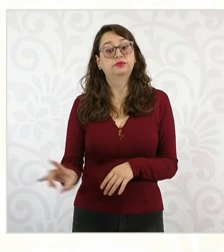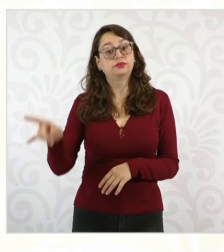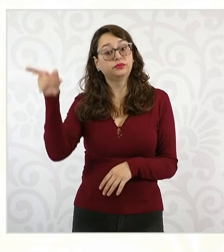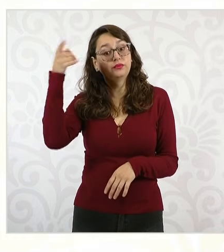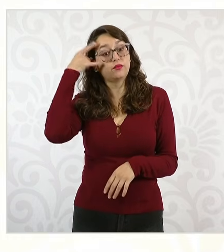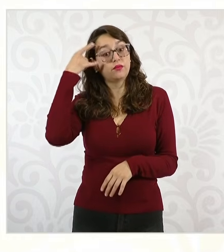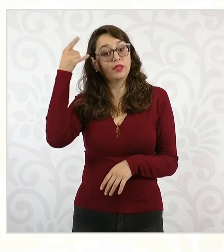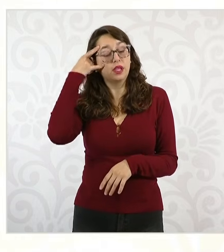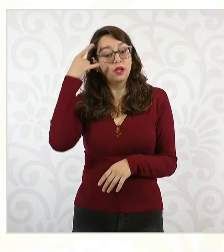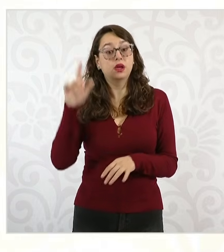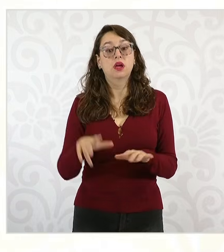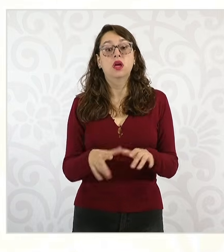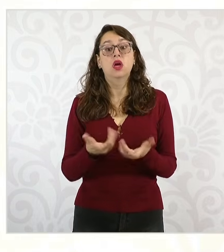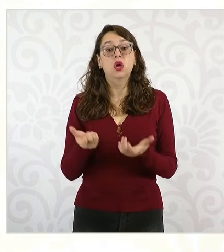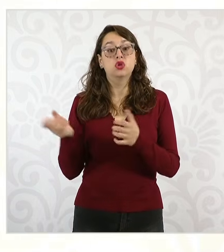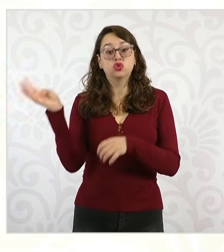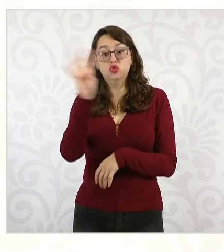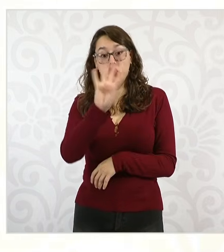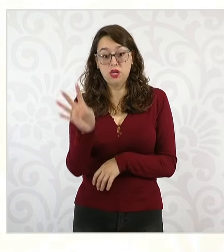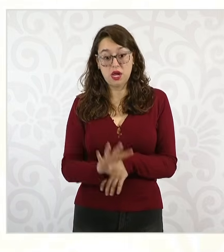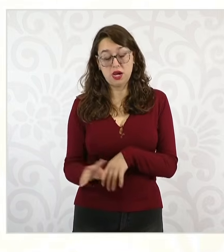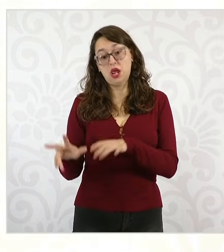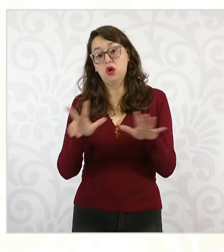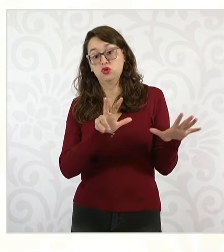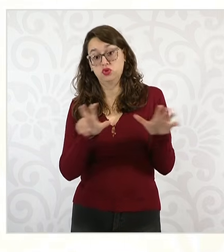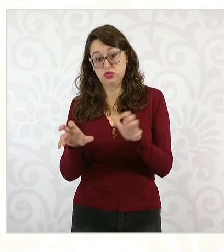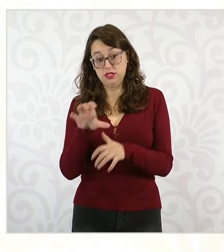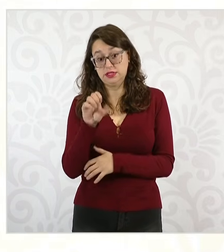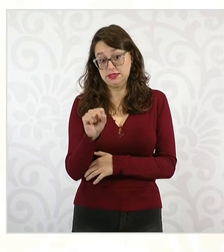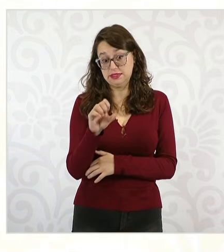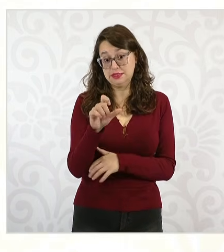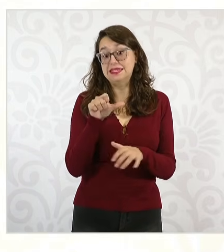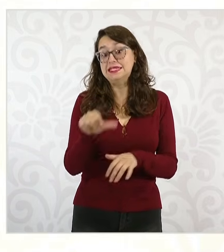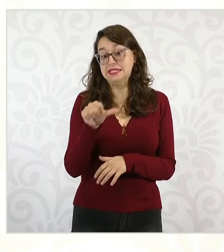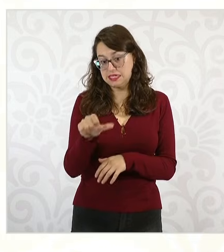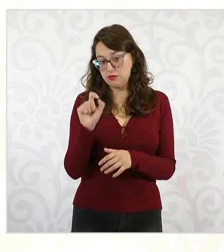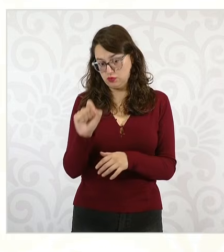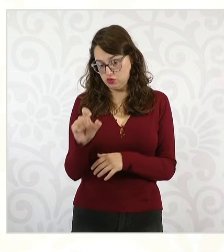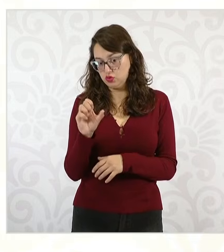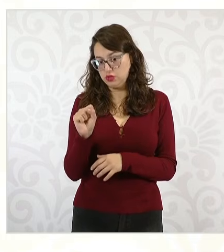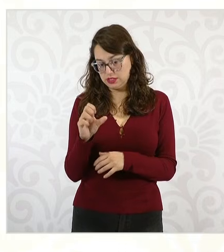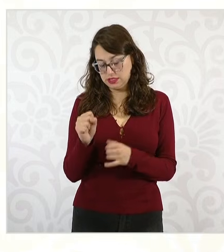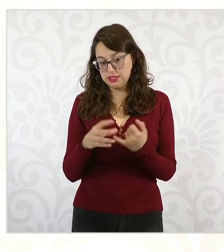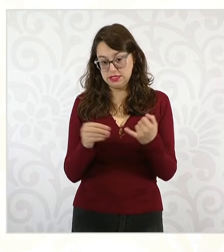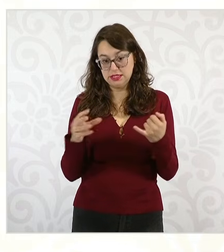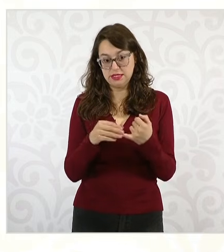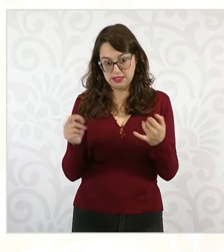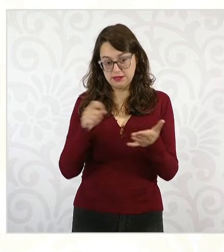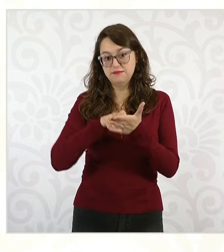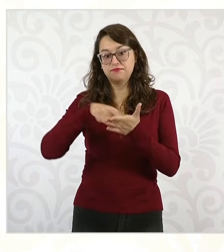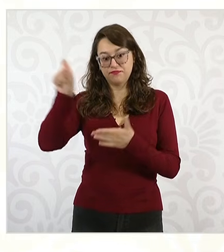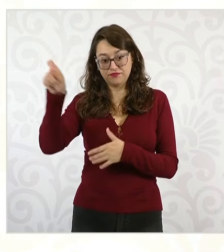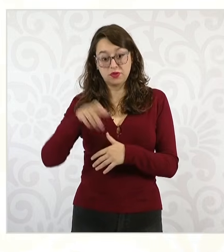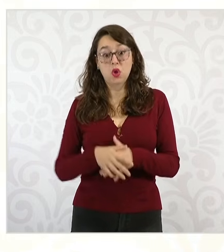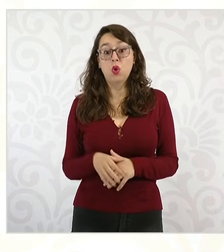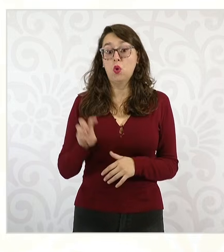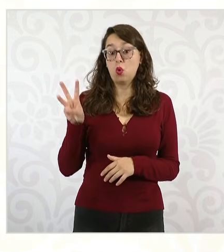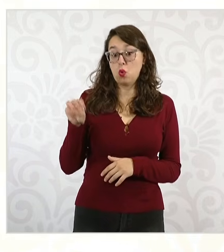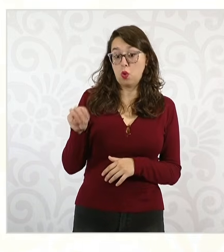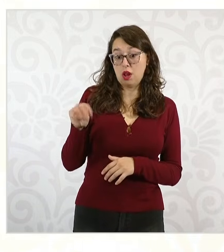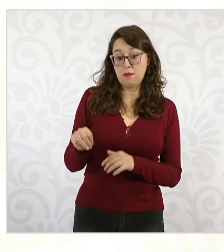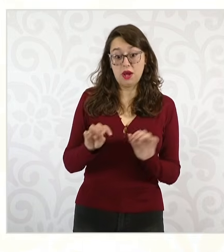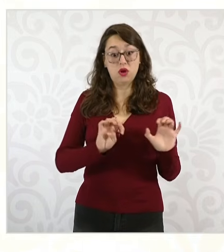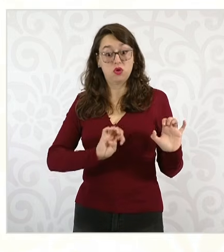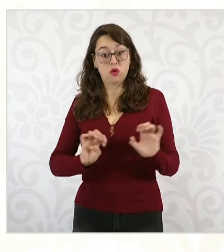Campeche, Soriana Express, 816 pesos con 60, la más barata, y Walmart, palomita, y Walmart